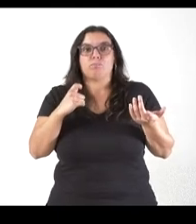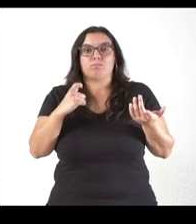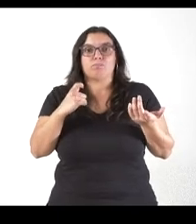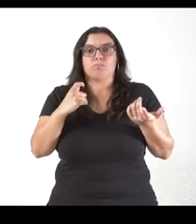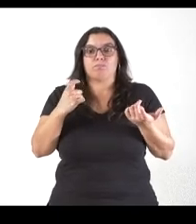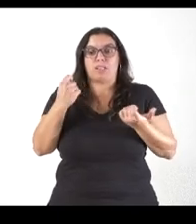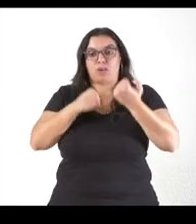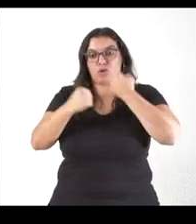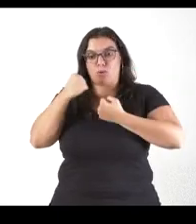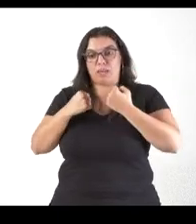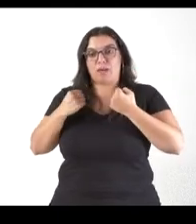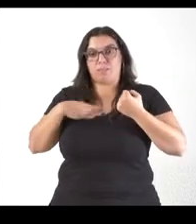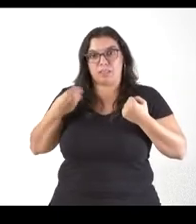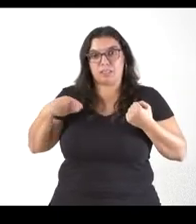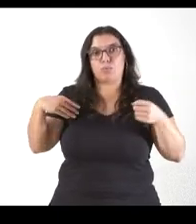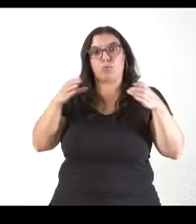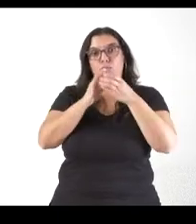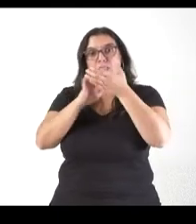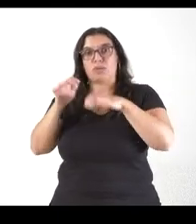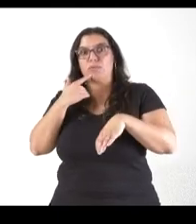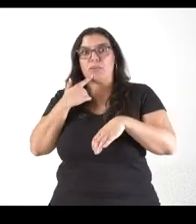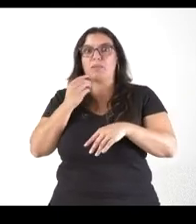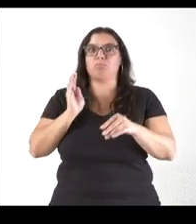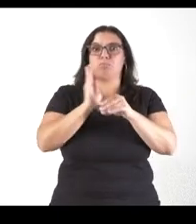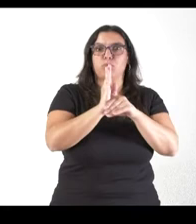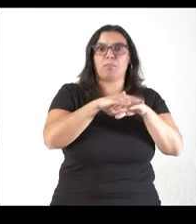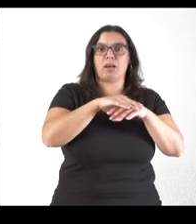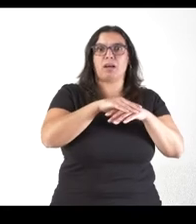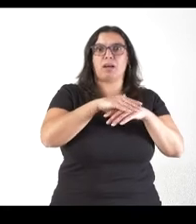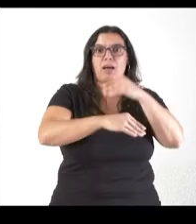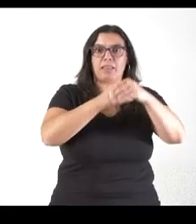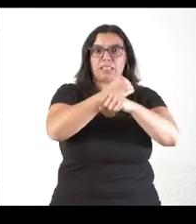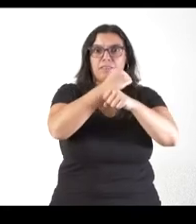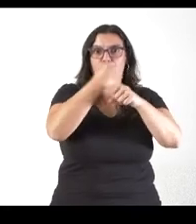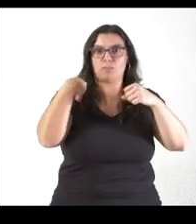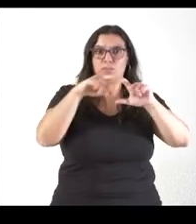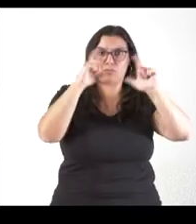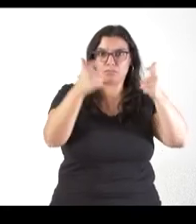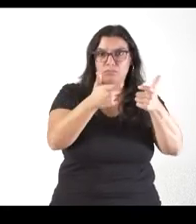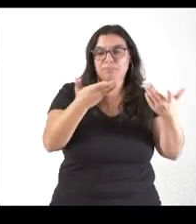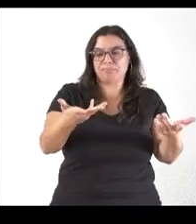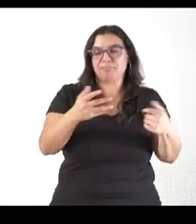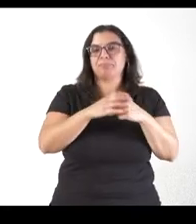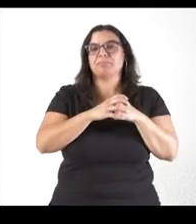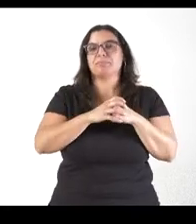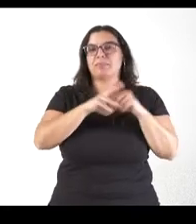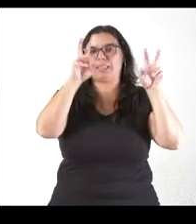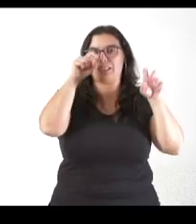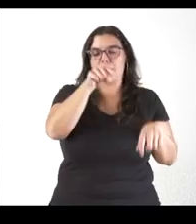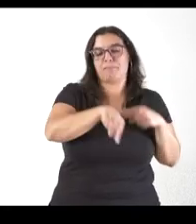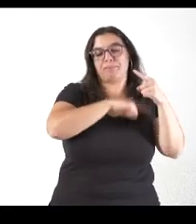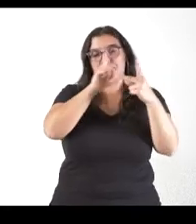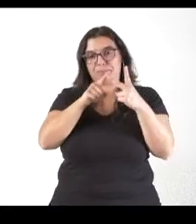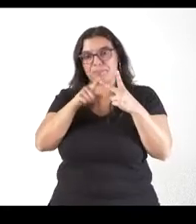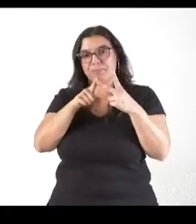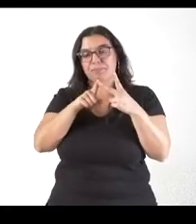que la junta de Castilla y león sí que había llegado a realizar para el desarrollo de los trabajos de Esa mesa por León eso por un lado y también